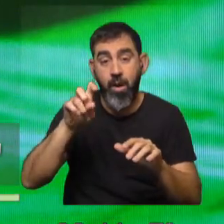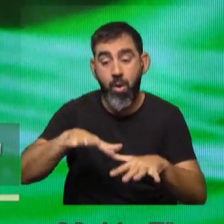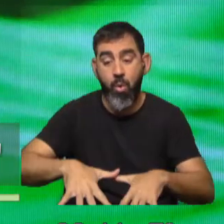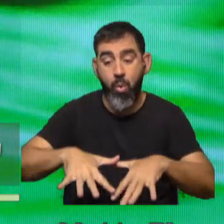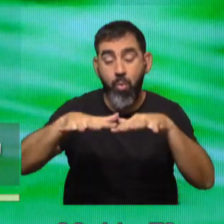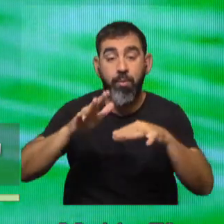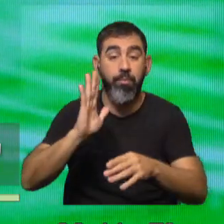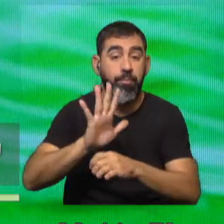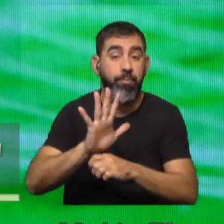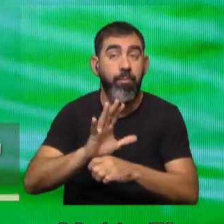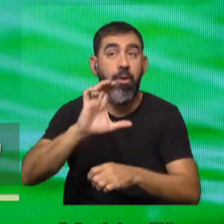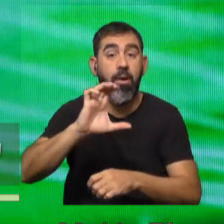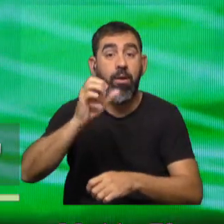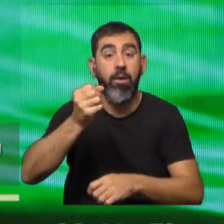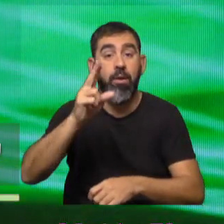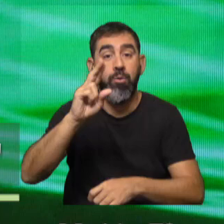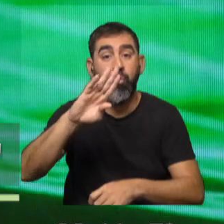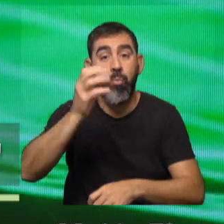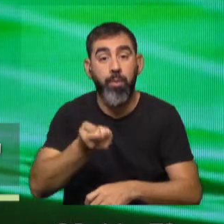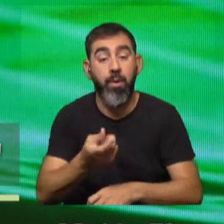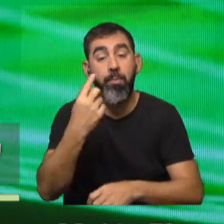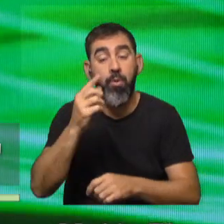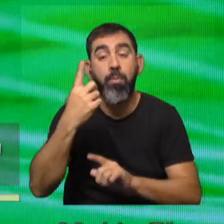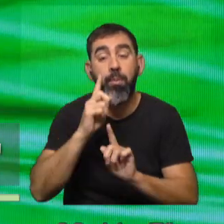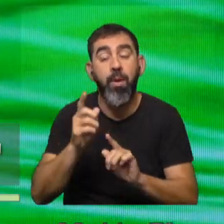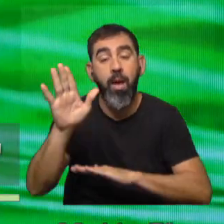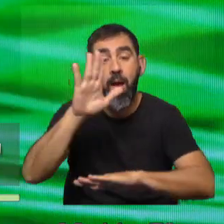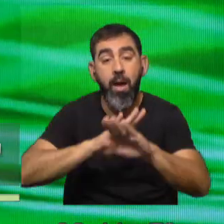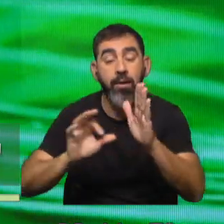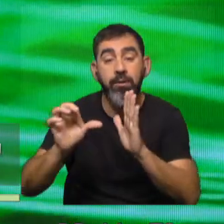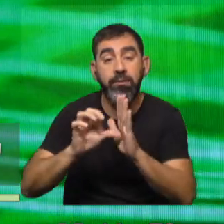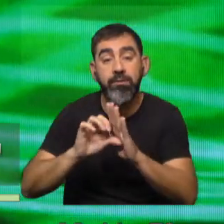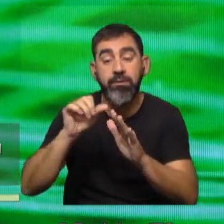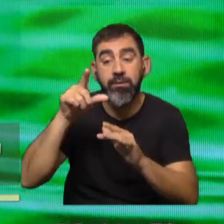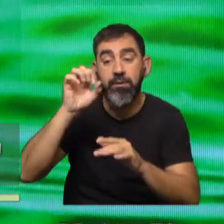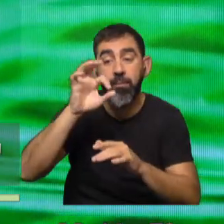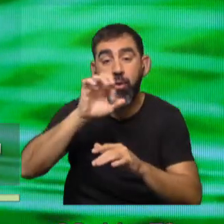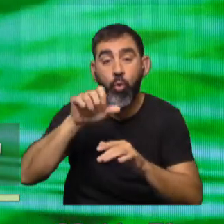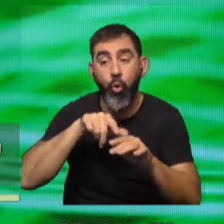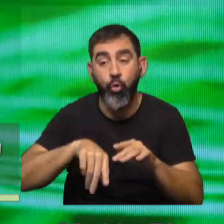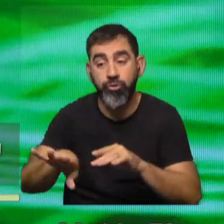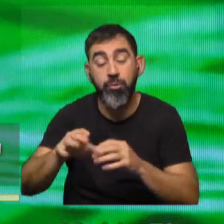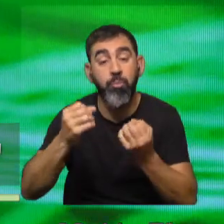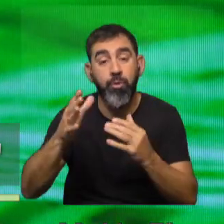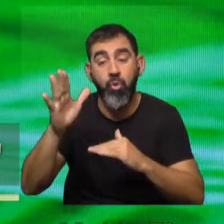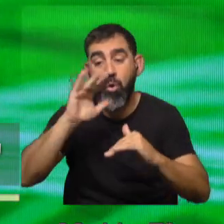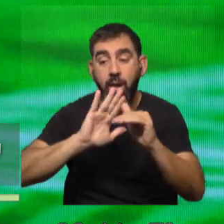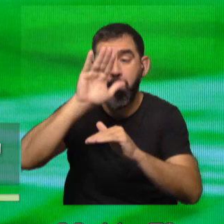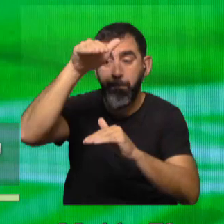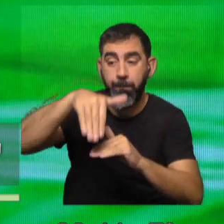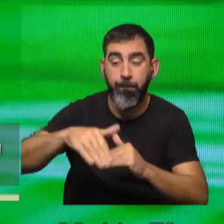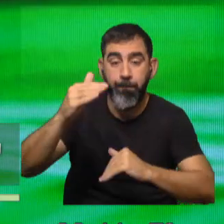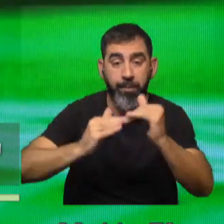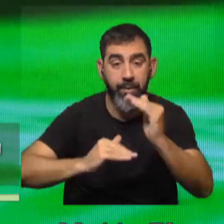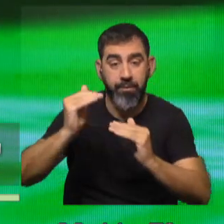casupa Pero eso tiene que ir con la mano con reparar el sistema de distribución de ose porque por más que yo haga represas